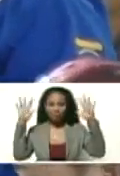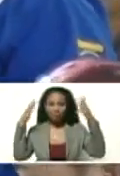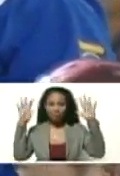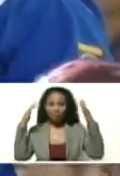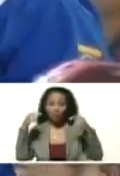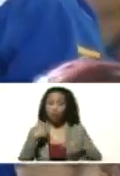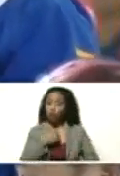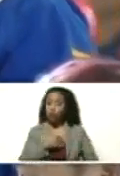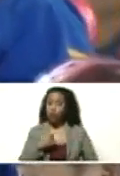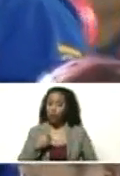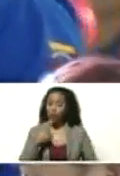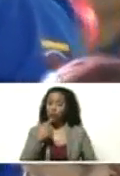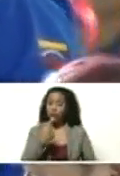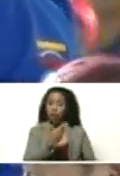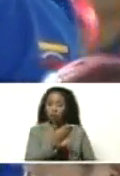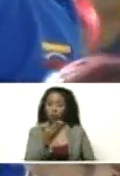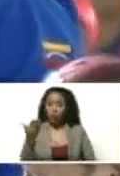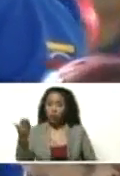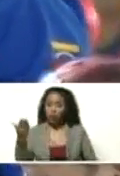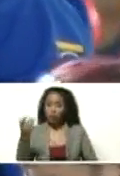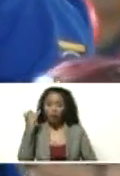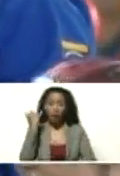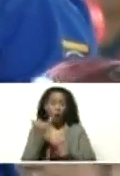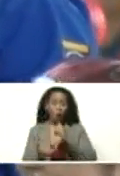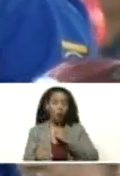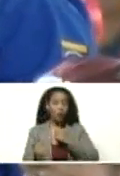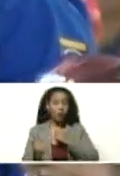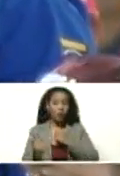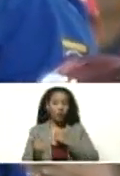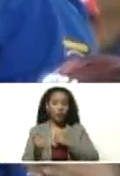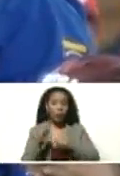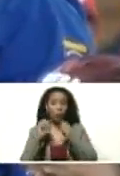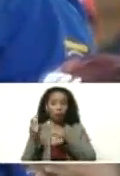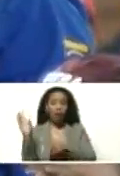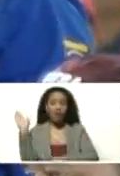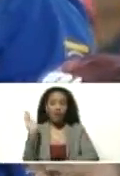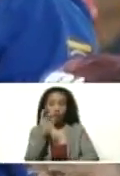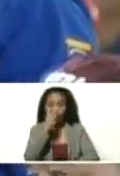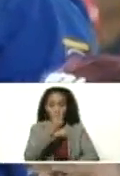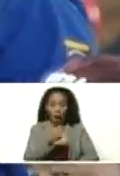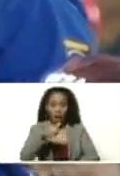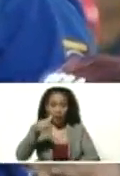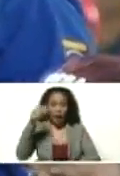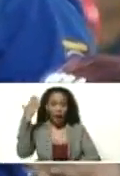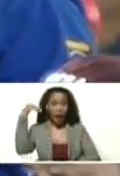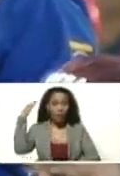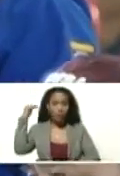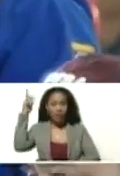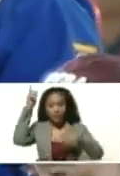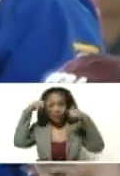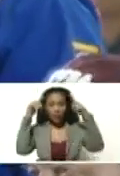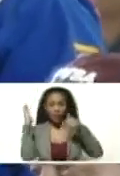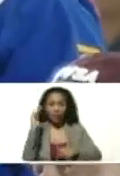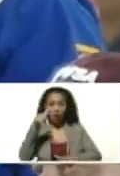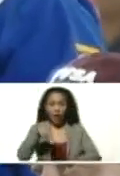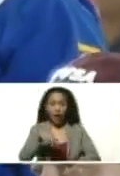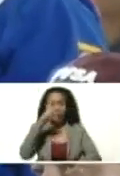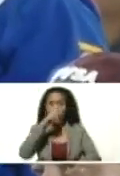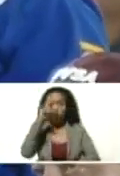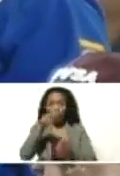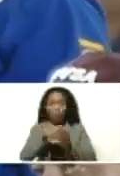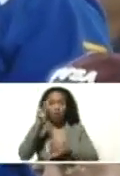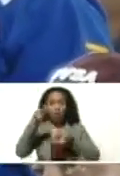Quiero decirle que la última vez que nuestro comandante eterno visitó estas plantas fue en el año 2012. Allí